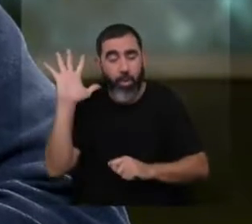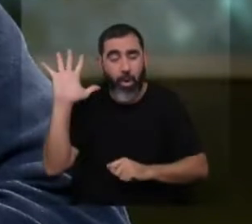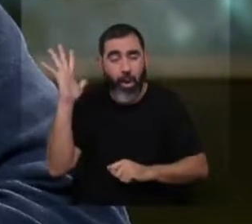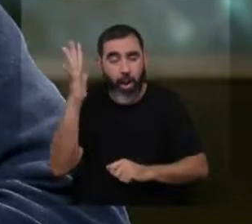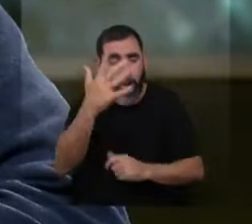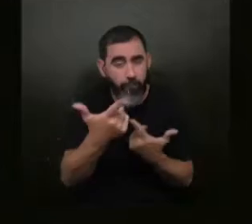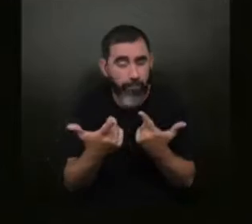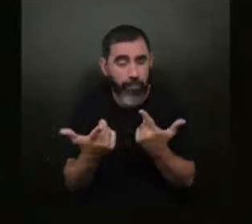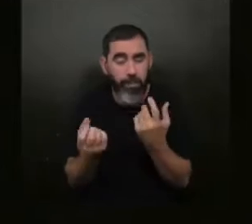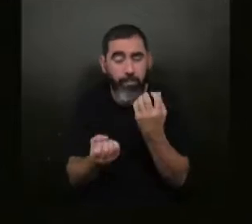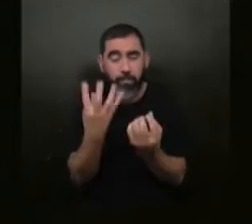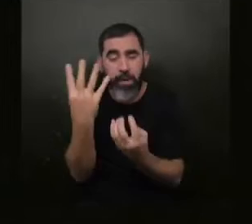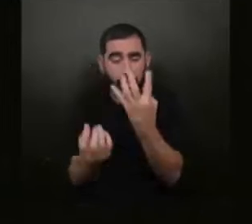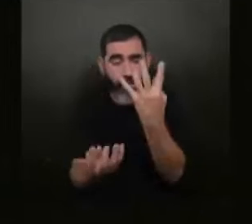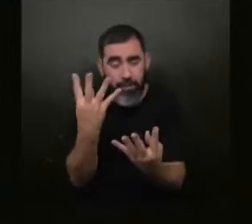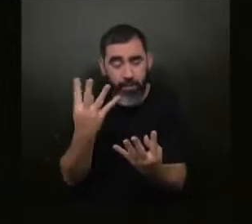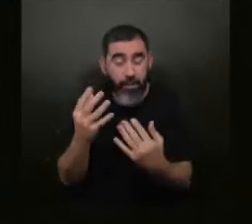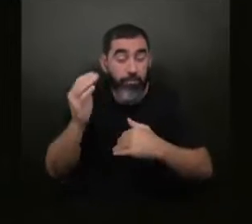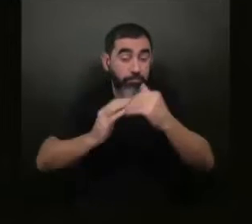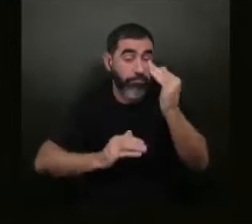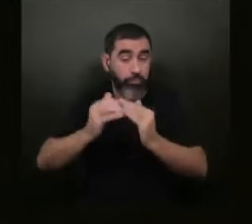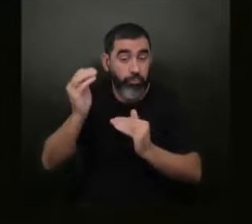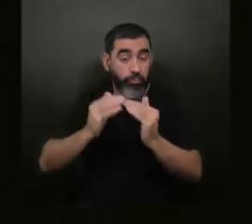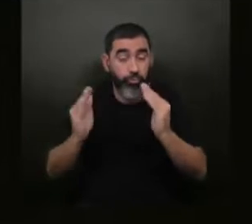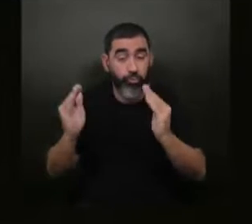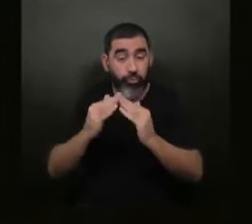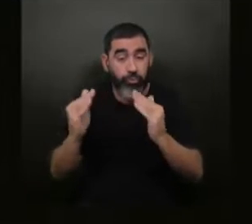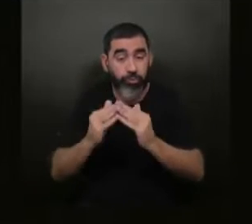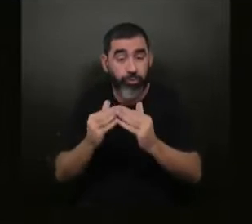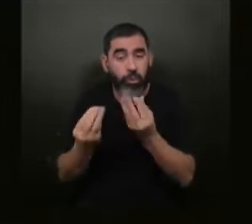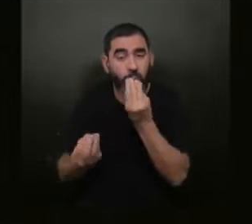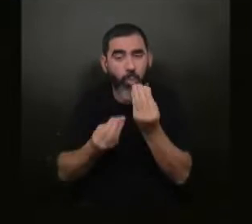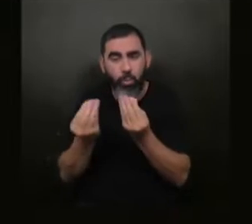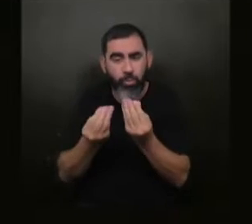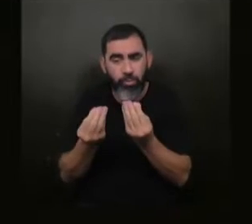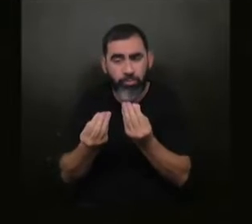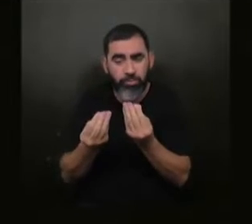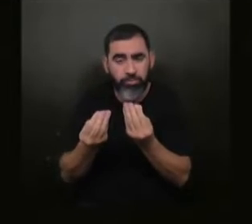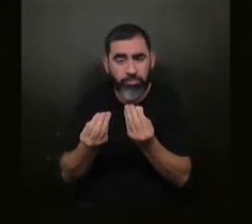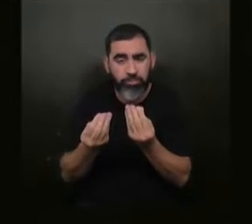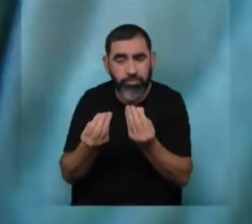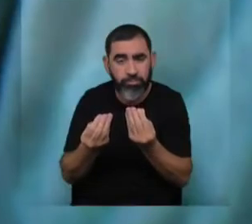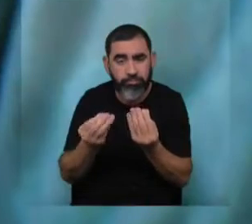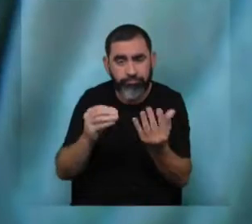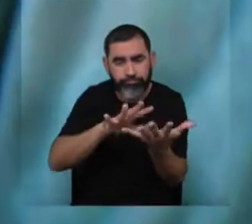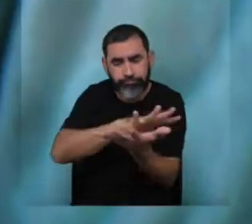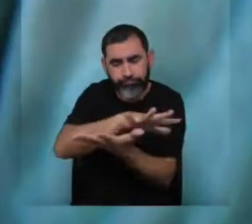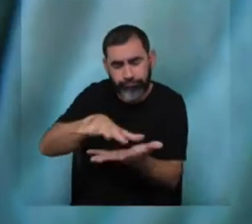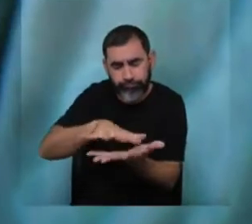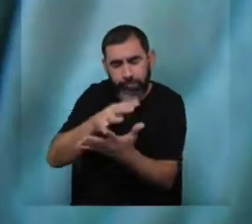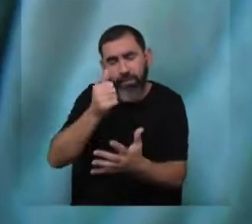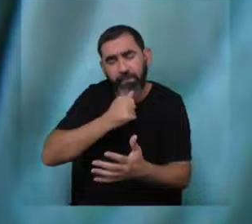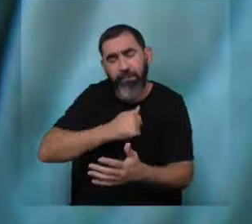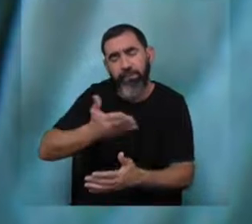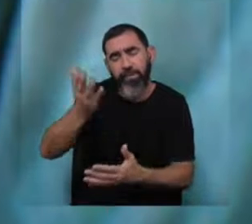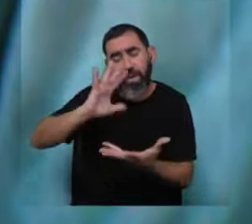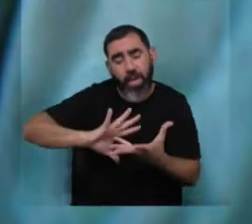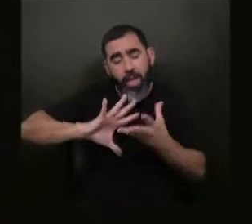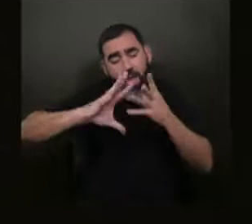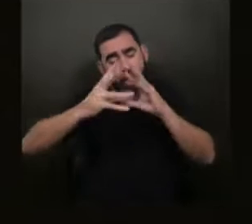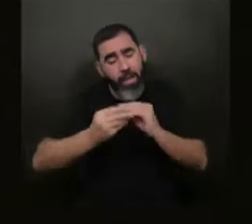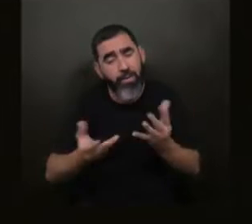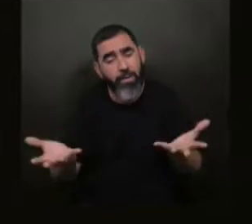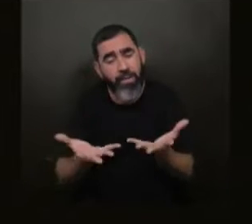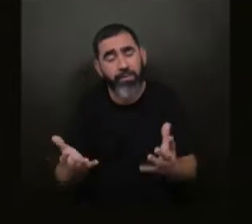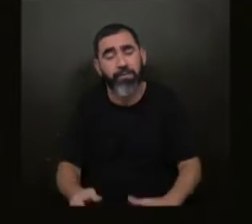árboles, plantas, construcciones. ¿Cómo se recupera esa geografía vieja y se la trae al presente? O